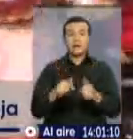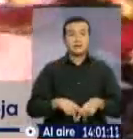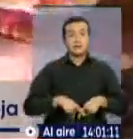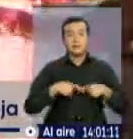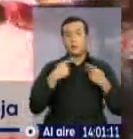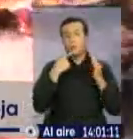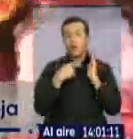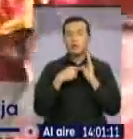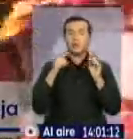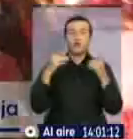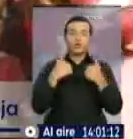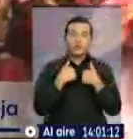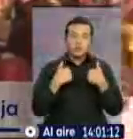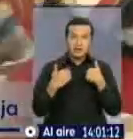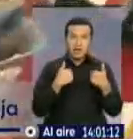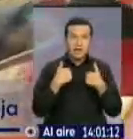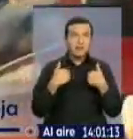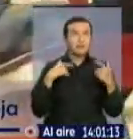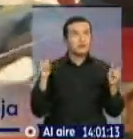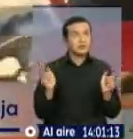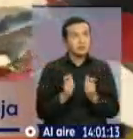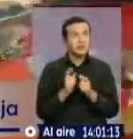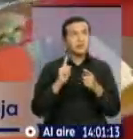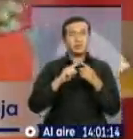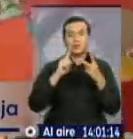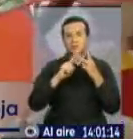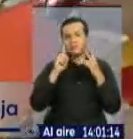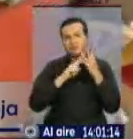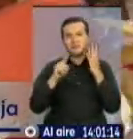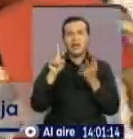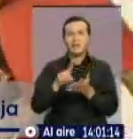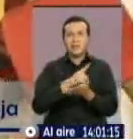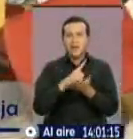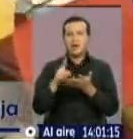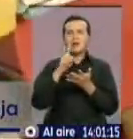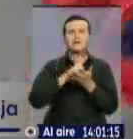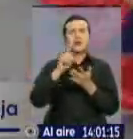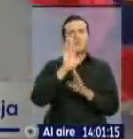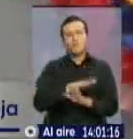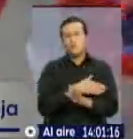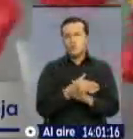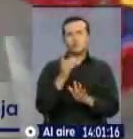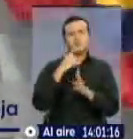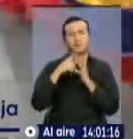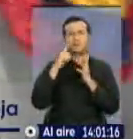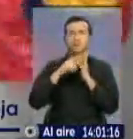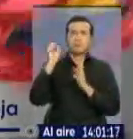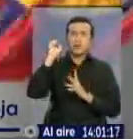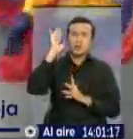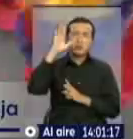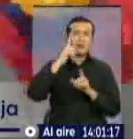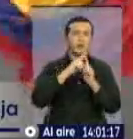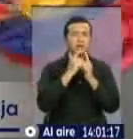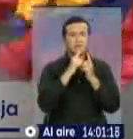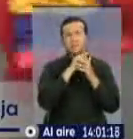el microteatro, artes plásticas visuales, danza, coreografías, orquestas, audiovisuales y literatura.